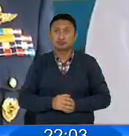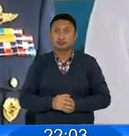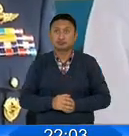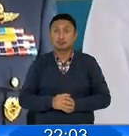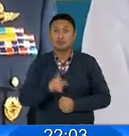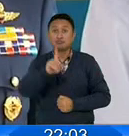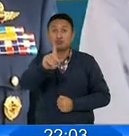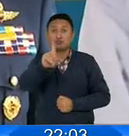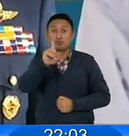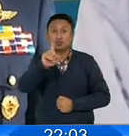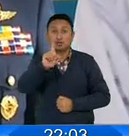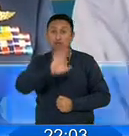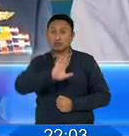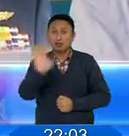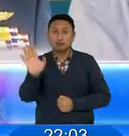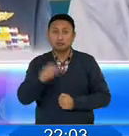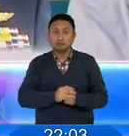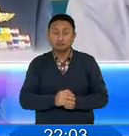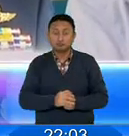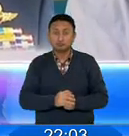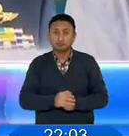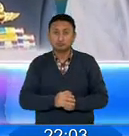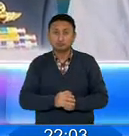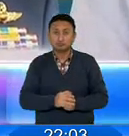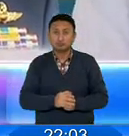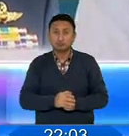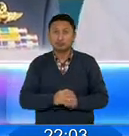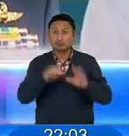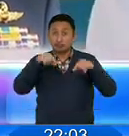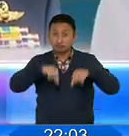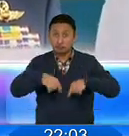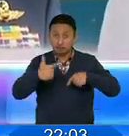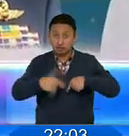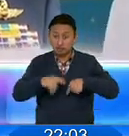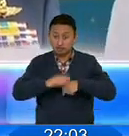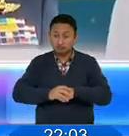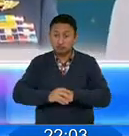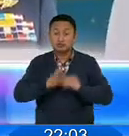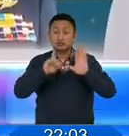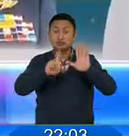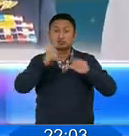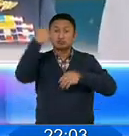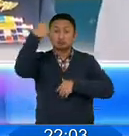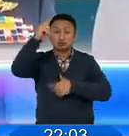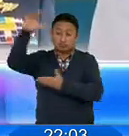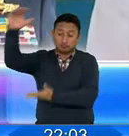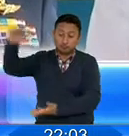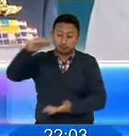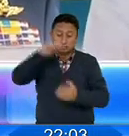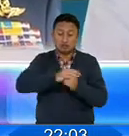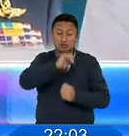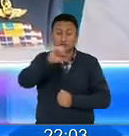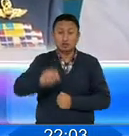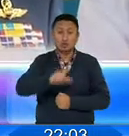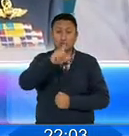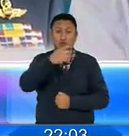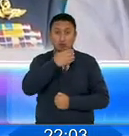sola dosis, es decir, cuando nos entreguen las dosis que llegarán en julio y